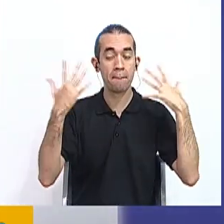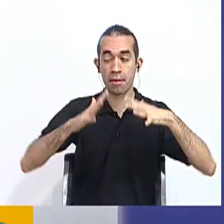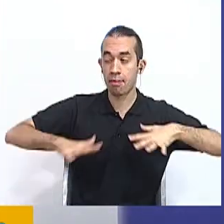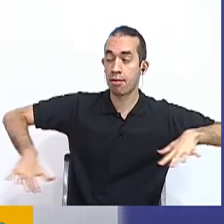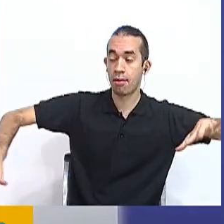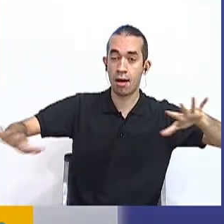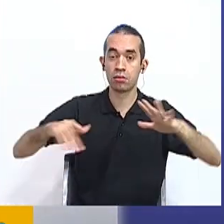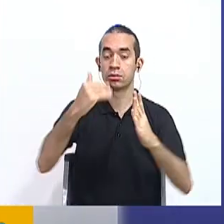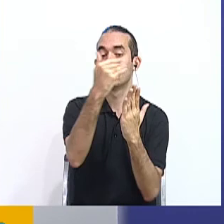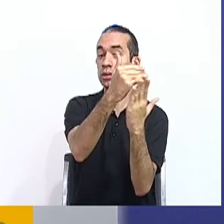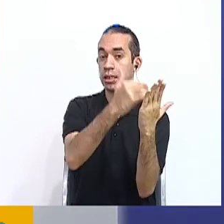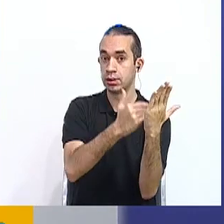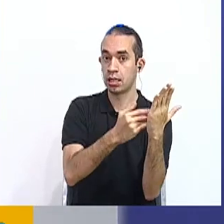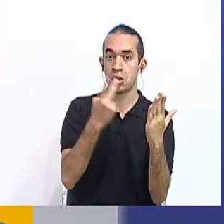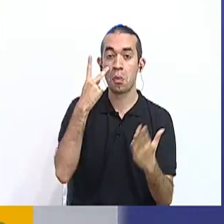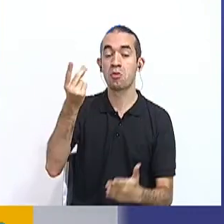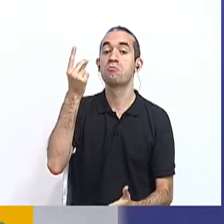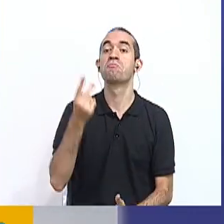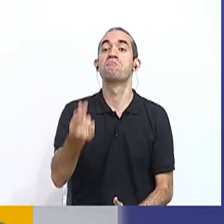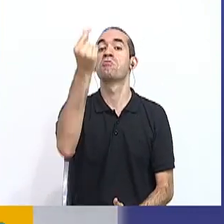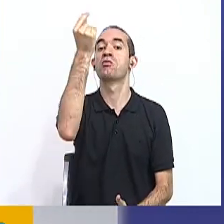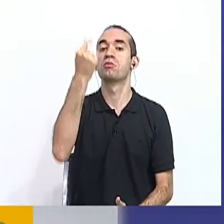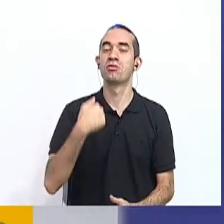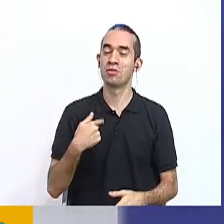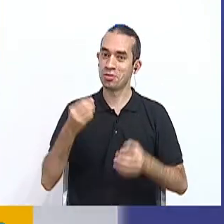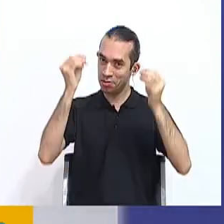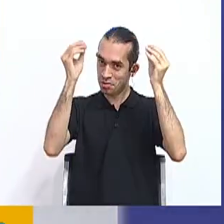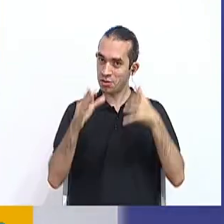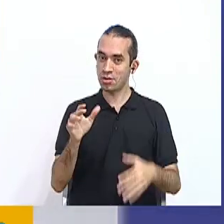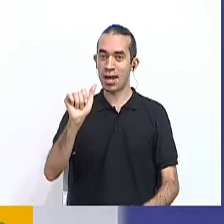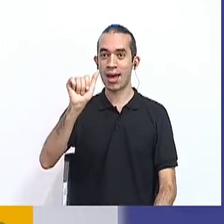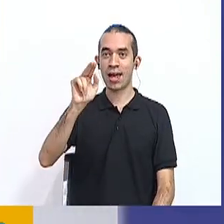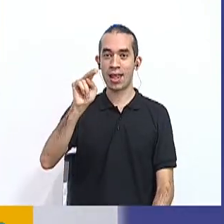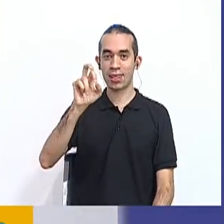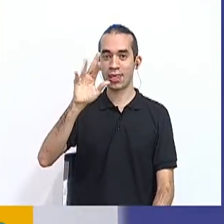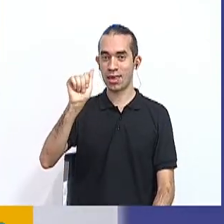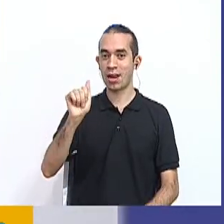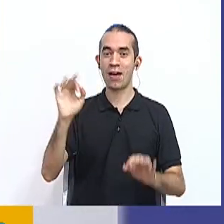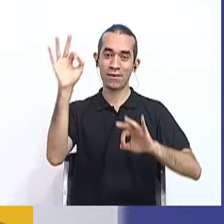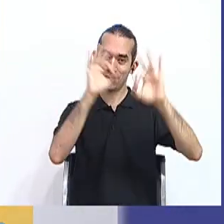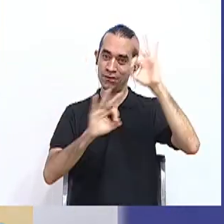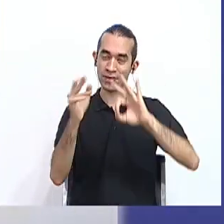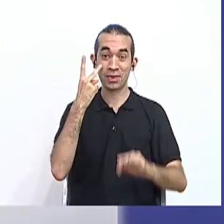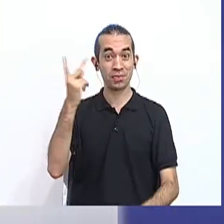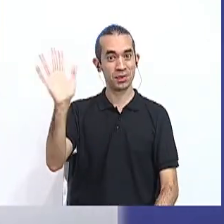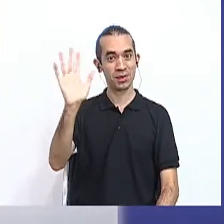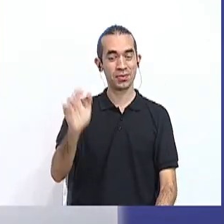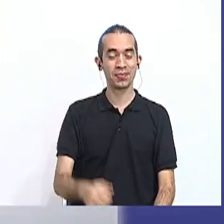hagan una lista y nos vemos pronto. Soy la profesora Andrea de Física. Nos vemos.